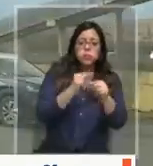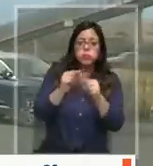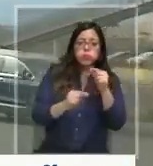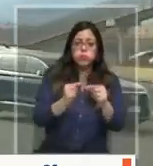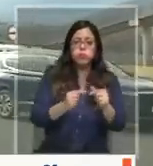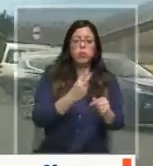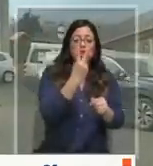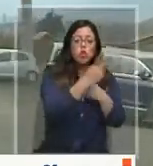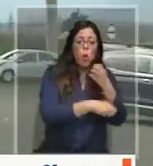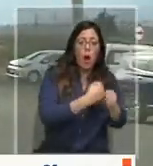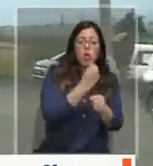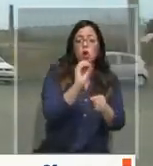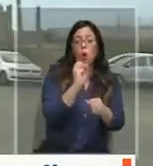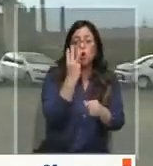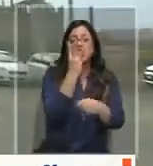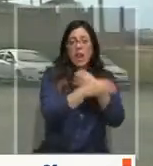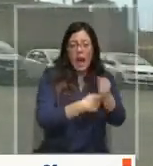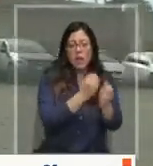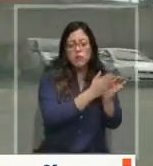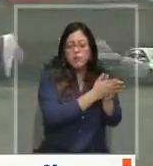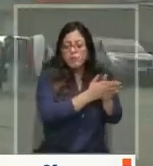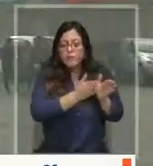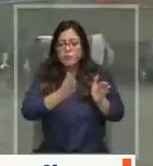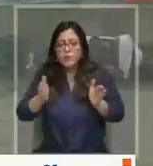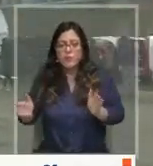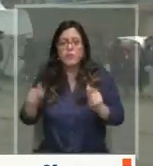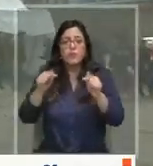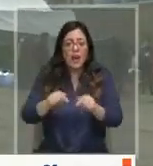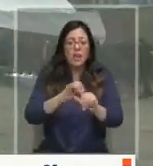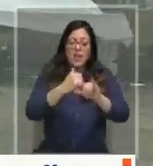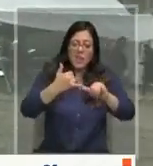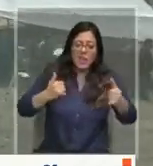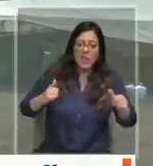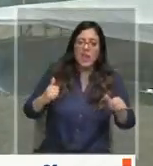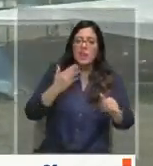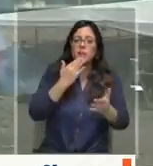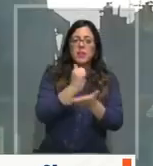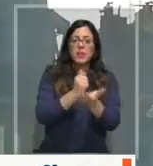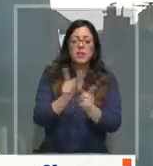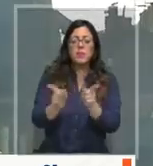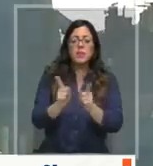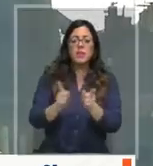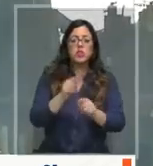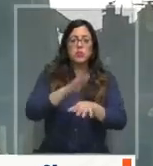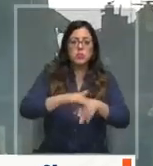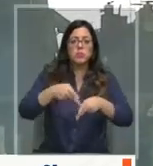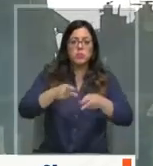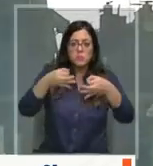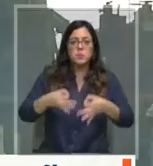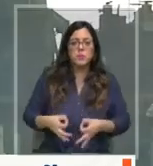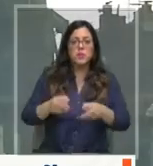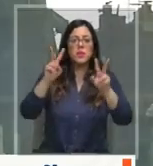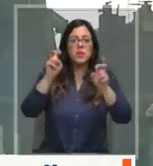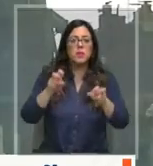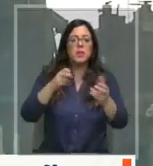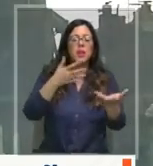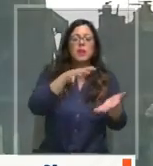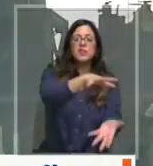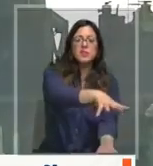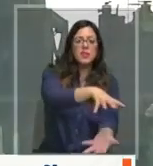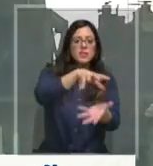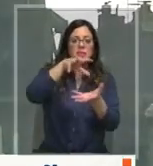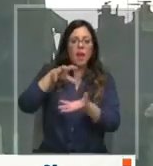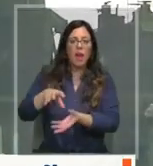3, si se requiere, mientras se desarrollarán ingenierías y se tramitarán los permisos correspondientes que consideran la desmantelación definitiva de